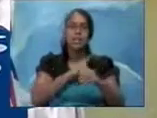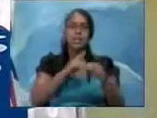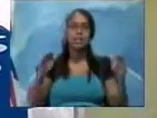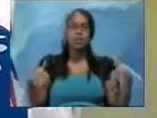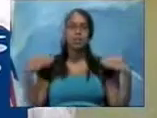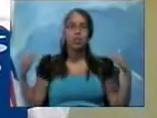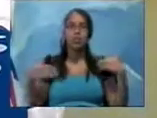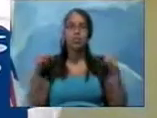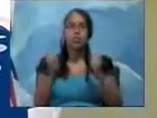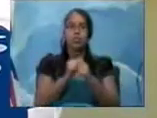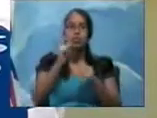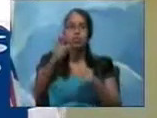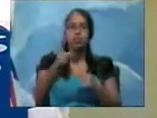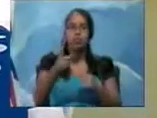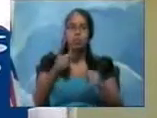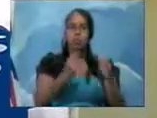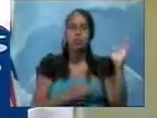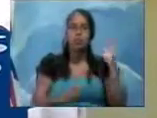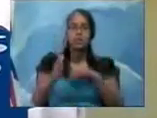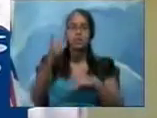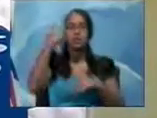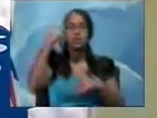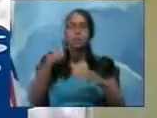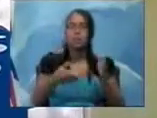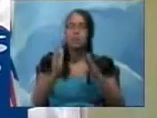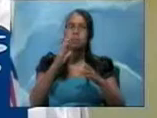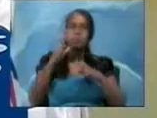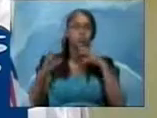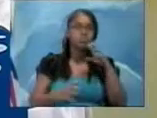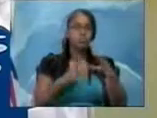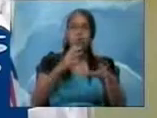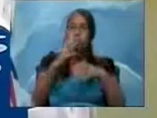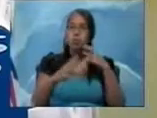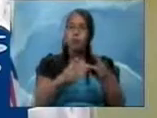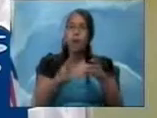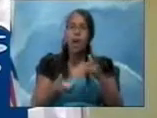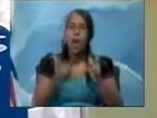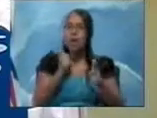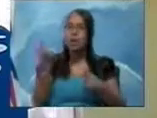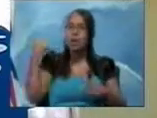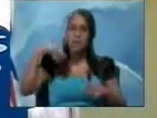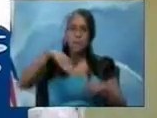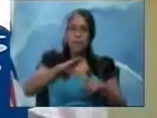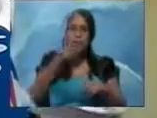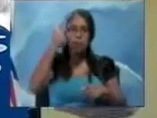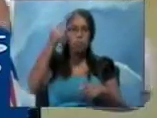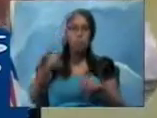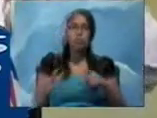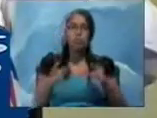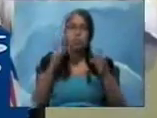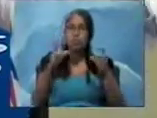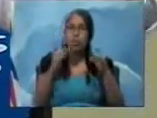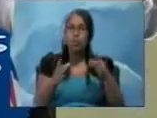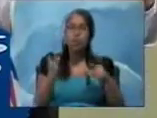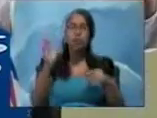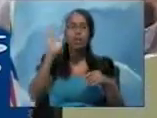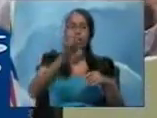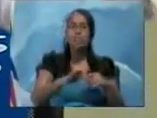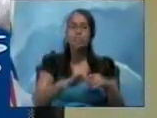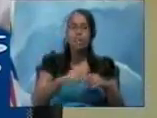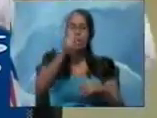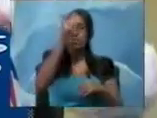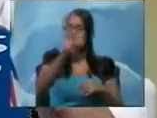presencia aunque pases por por Valles aunque pases por tribulación Aunque pase por angustia aunque estés cruzando un